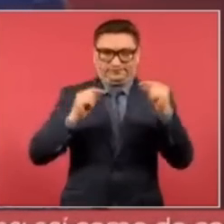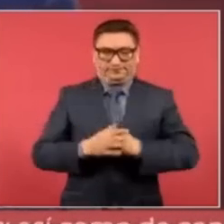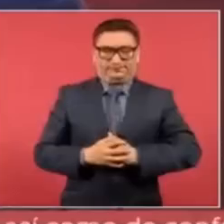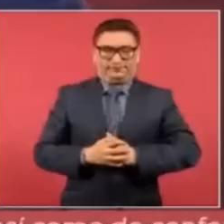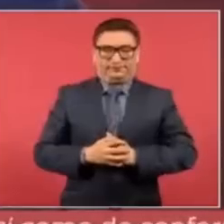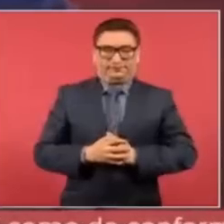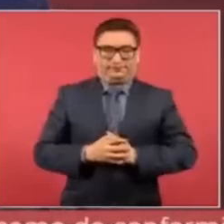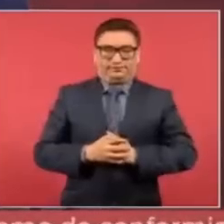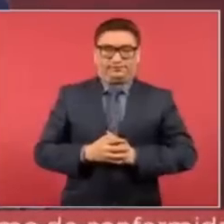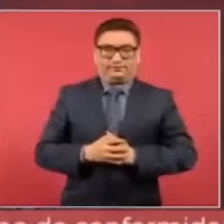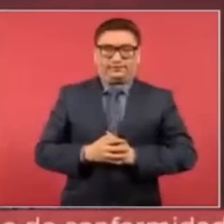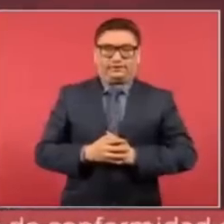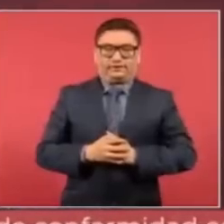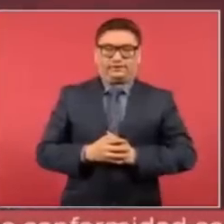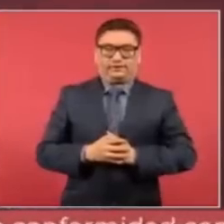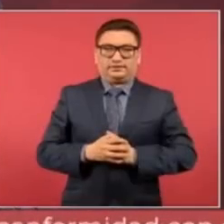Zapata